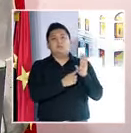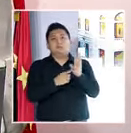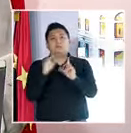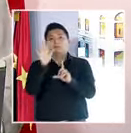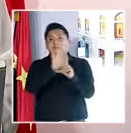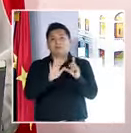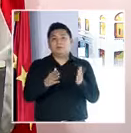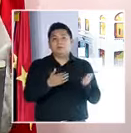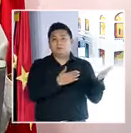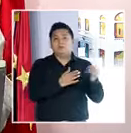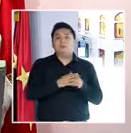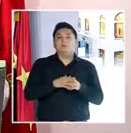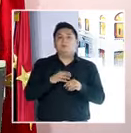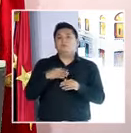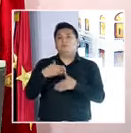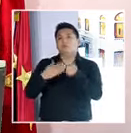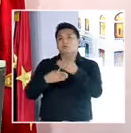un incremento del